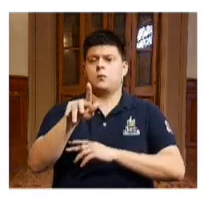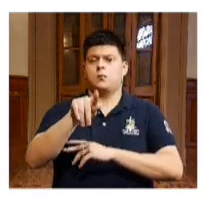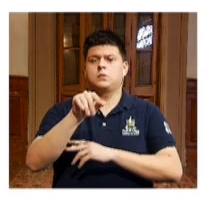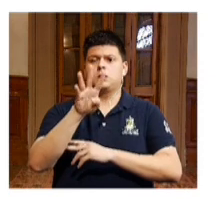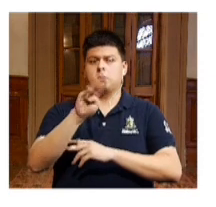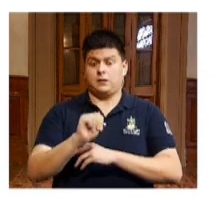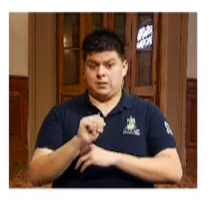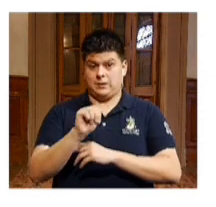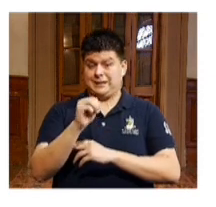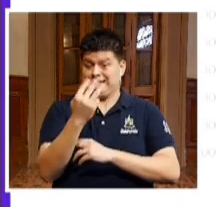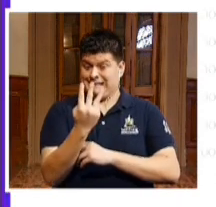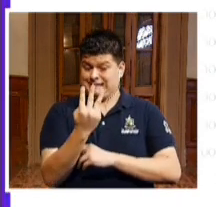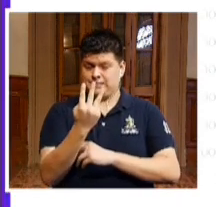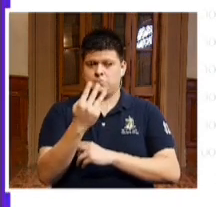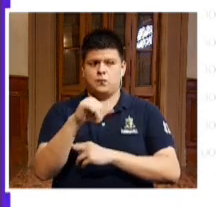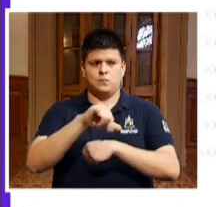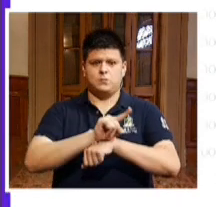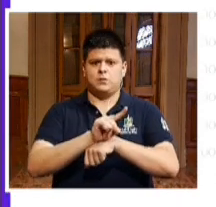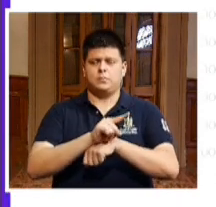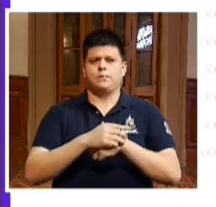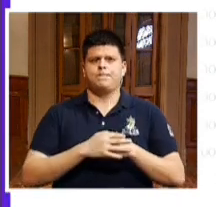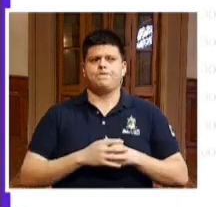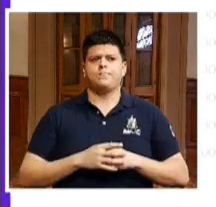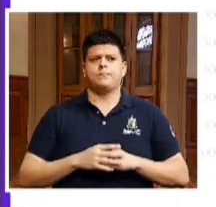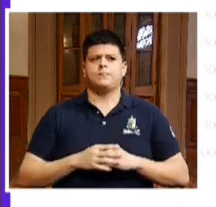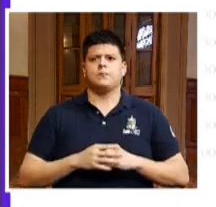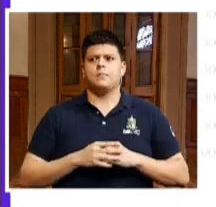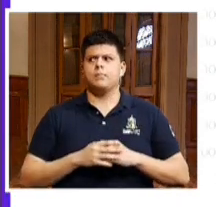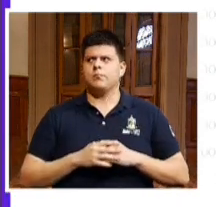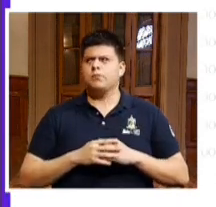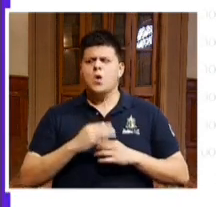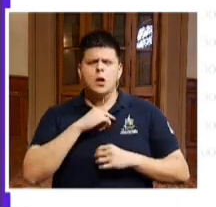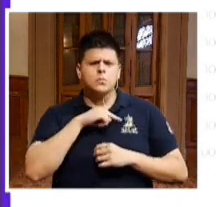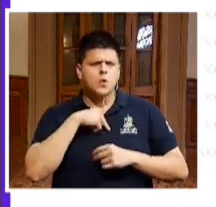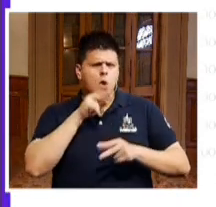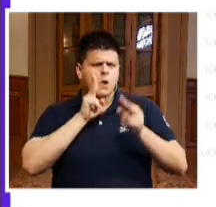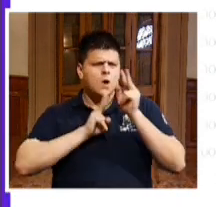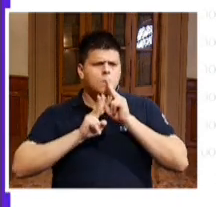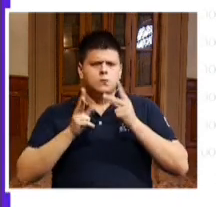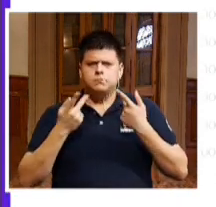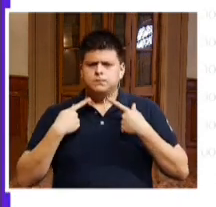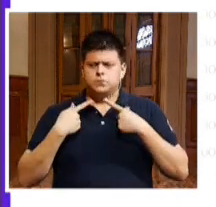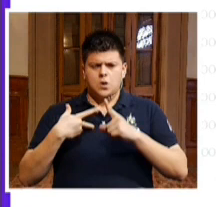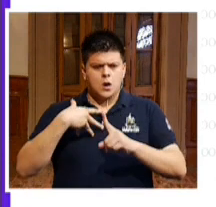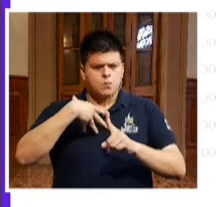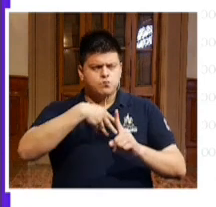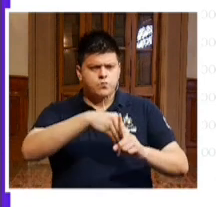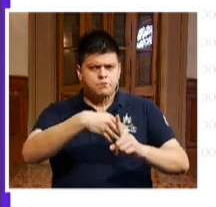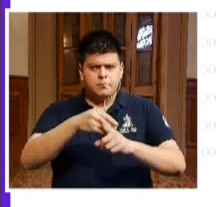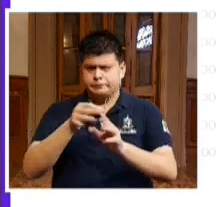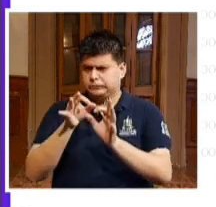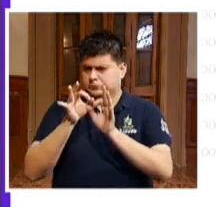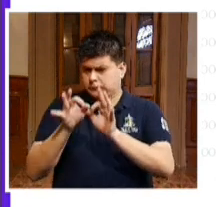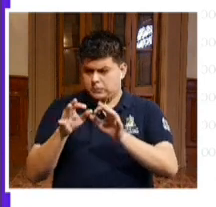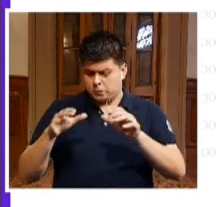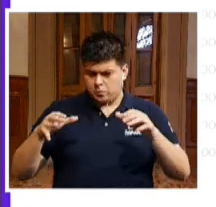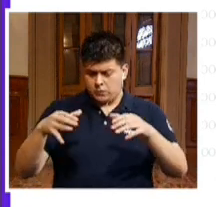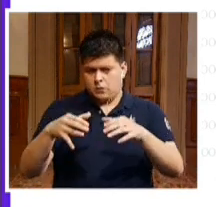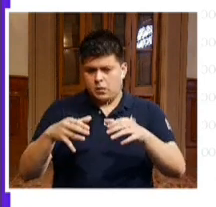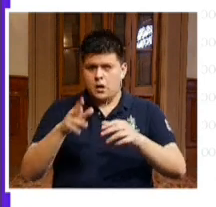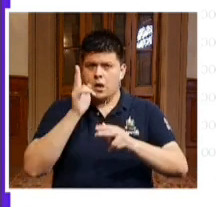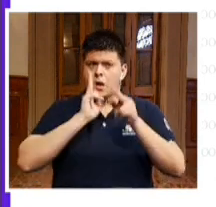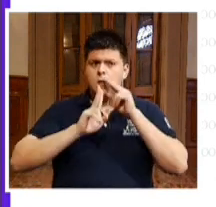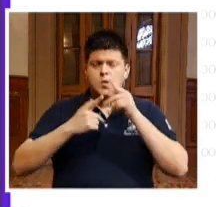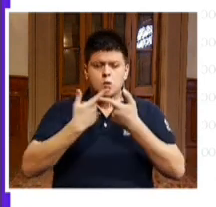92,483 para el día de hoy. Y cuando vemos esos casos específicamente en